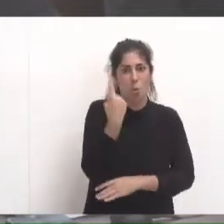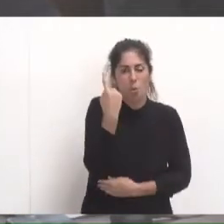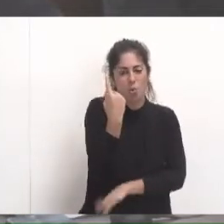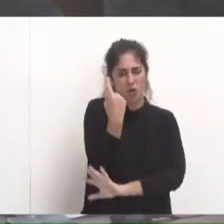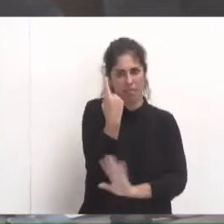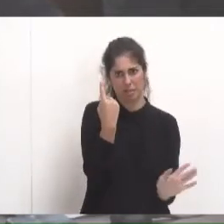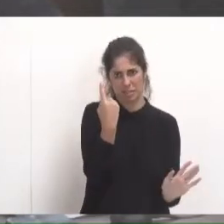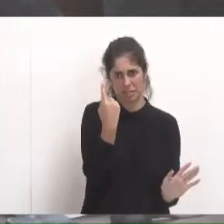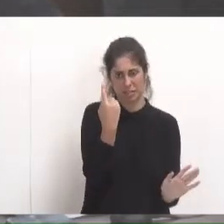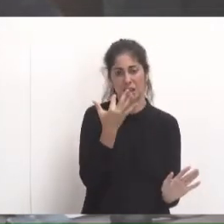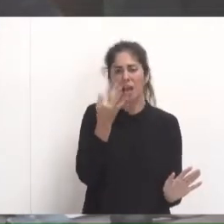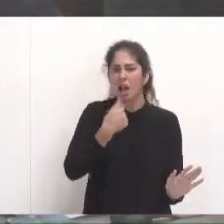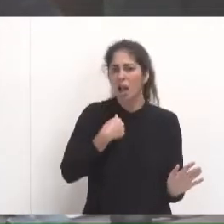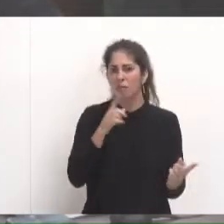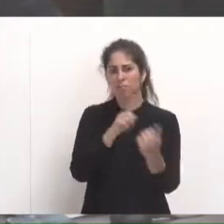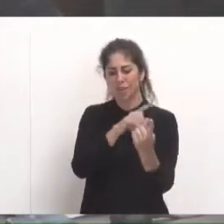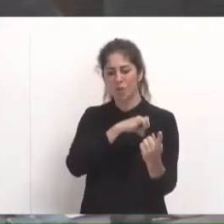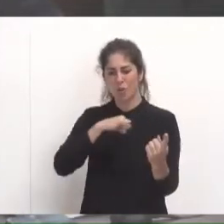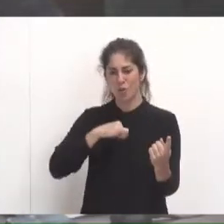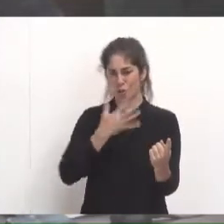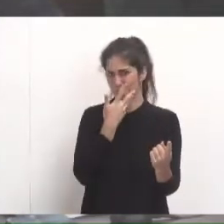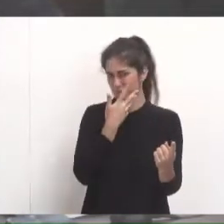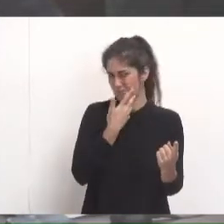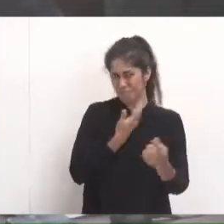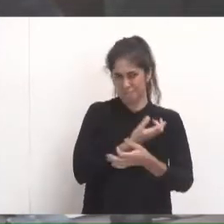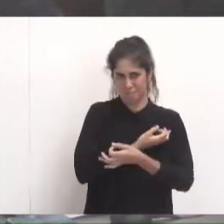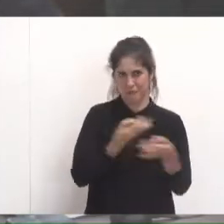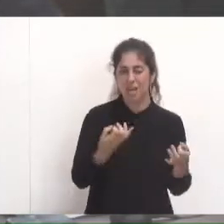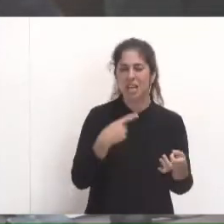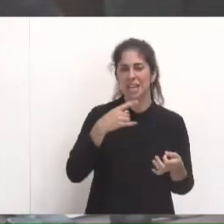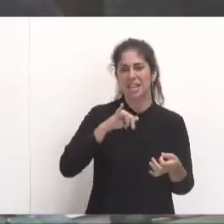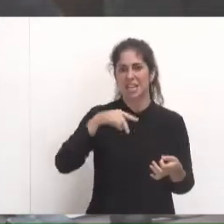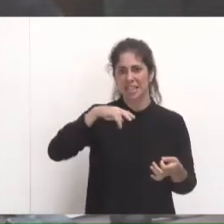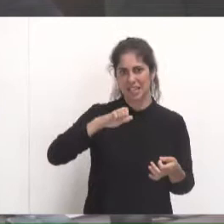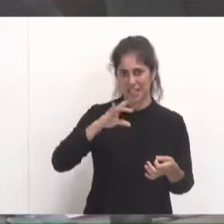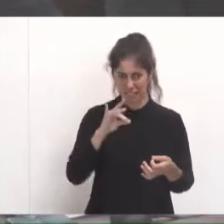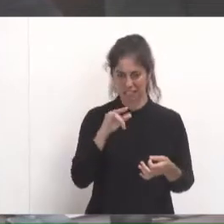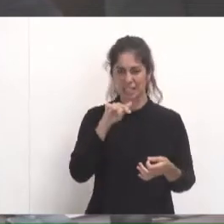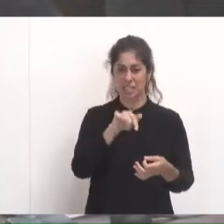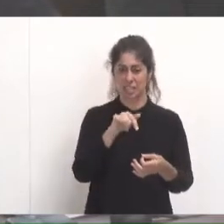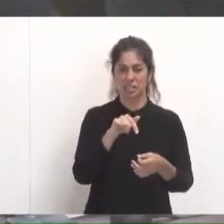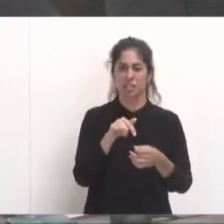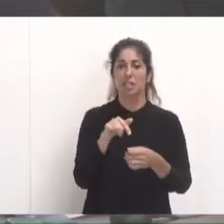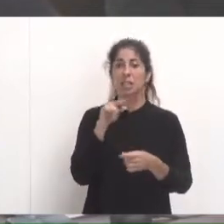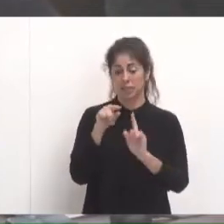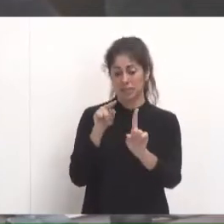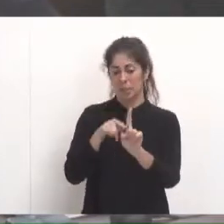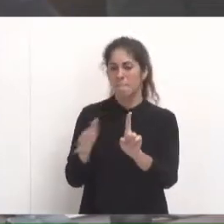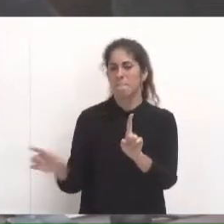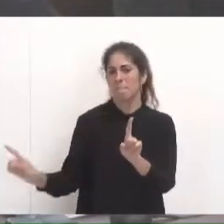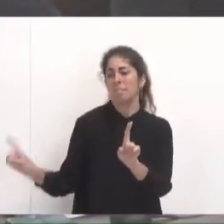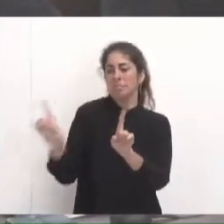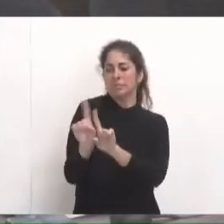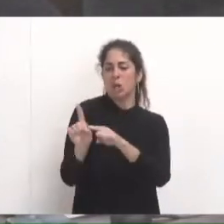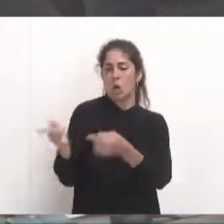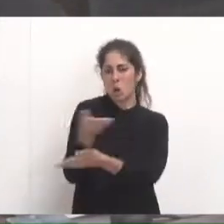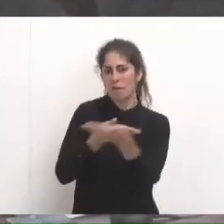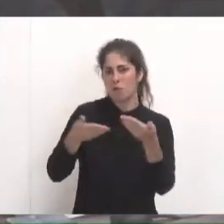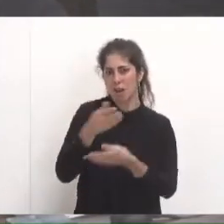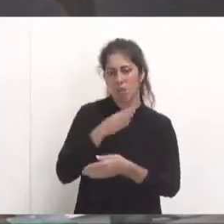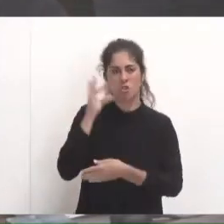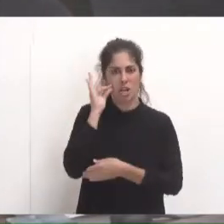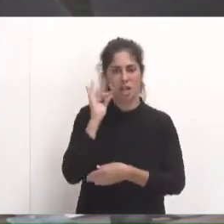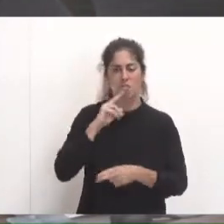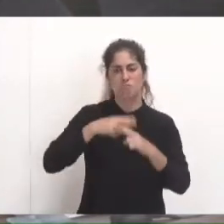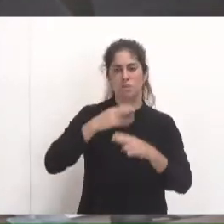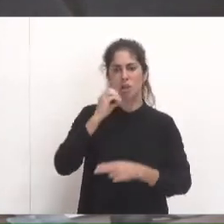conozco personalmente, que es Ginés de Rús. Y mire, que Ginés de Rús, con una colaboradora llamada también Ofelia, pero en ese caso Ofelia